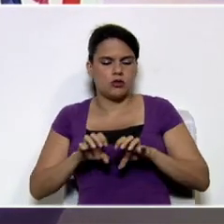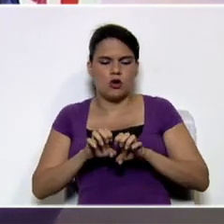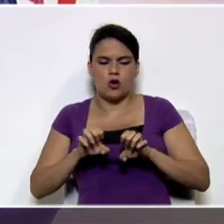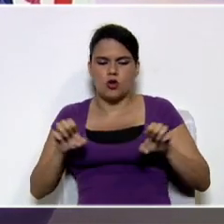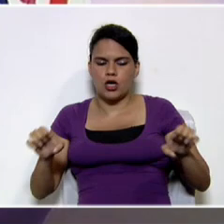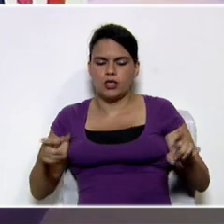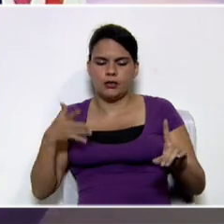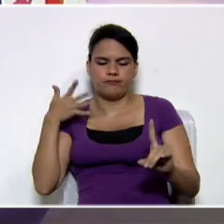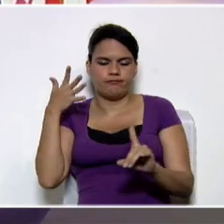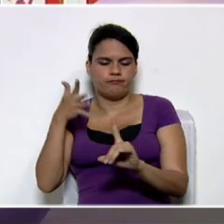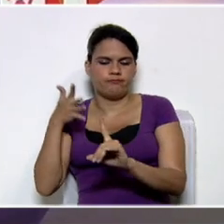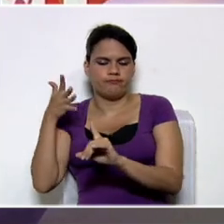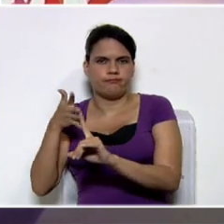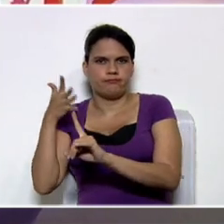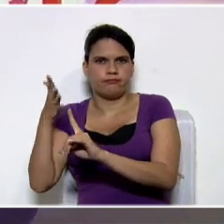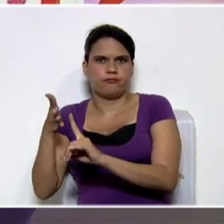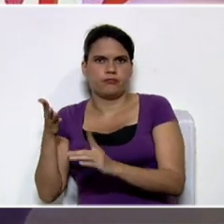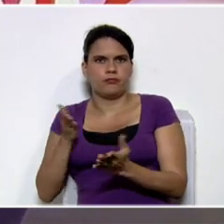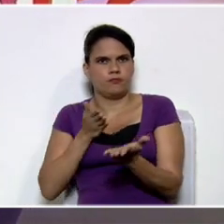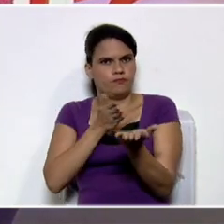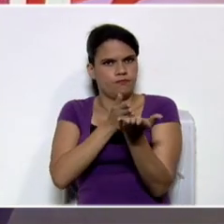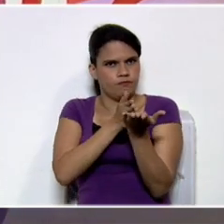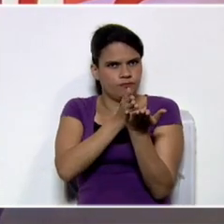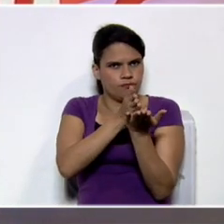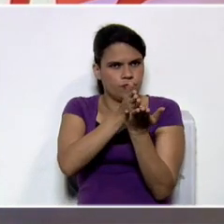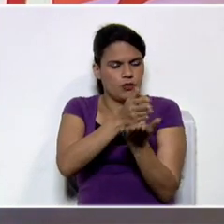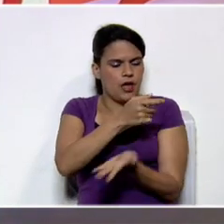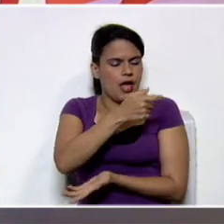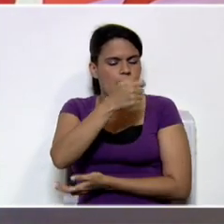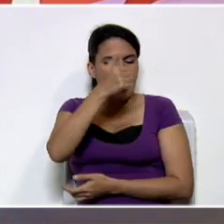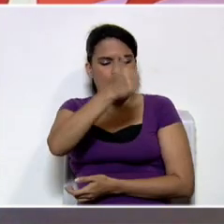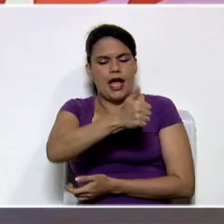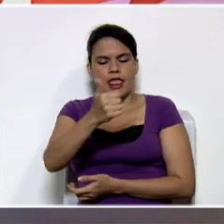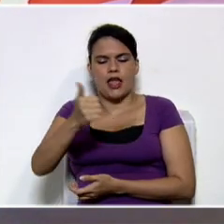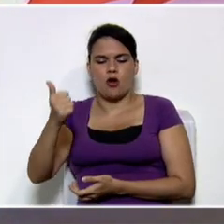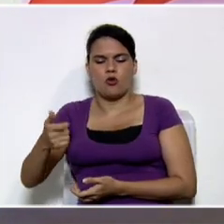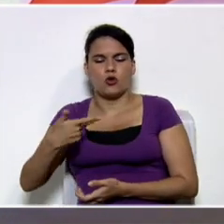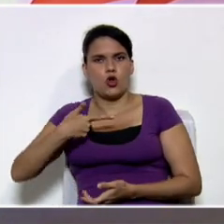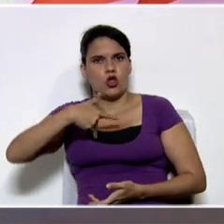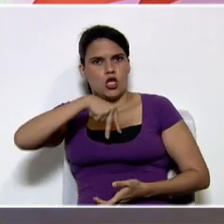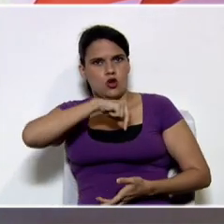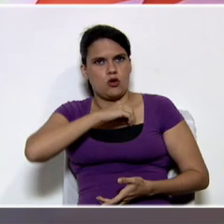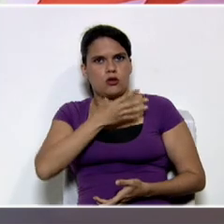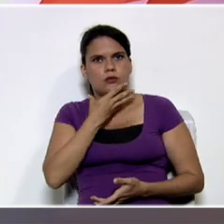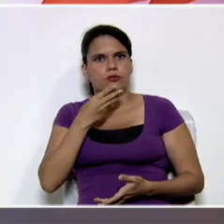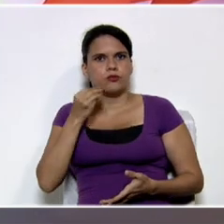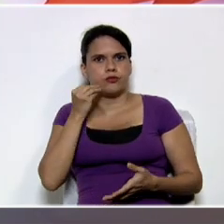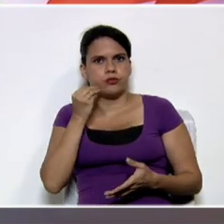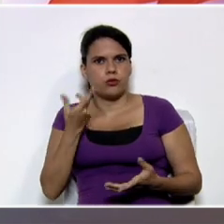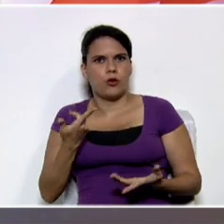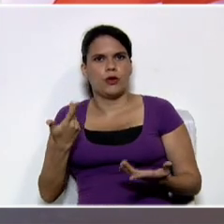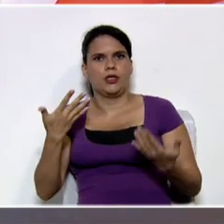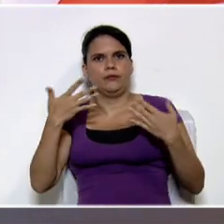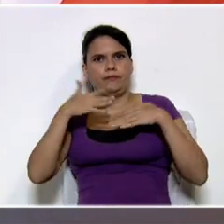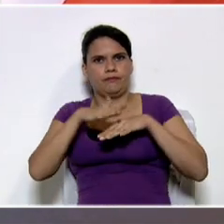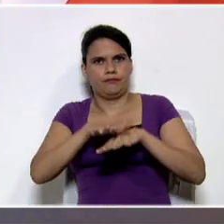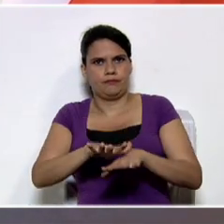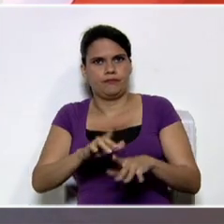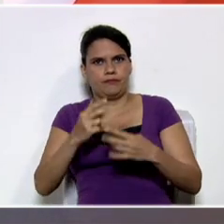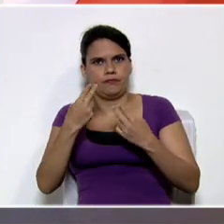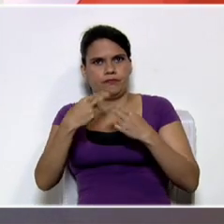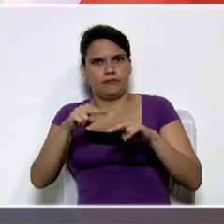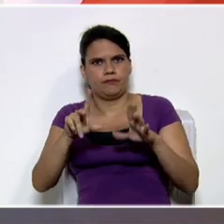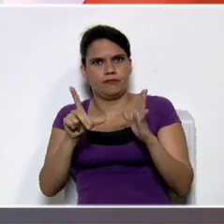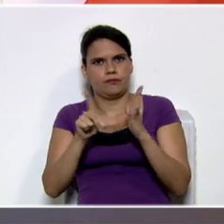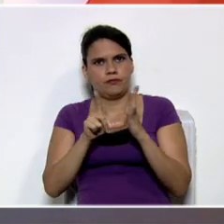para orientar y guiar a cada uno de nuestros jóvenes integrados en el nivel de educación media y a los participantes de los talleres